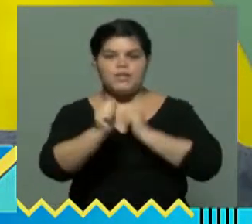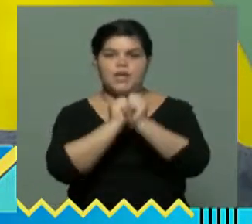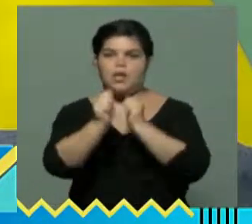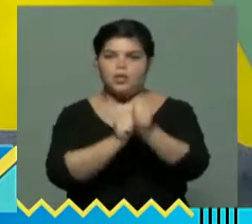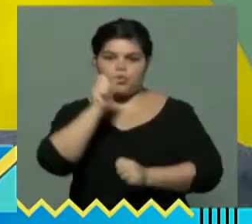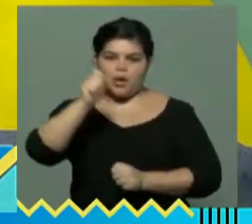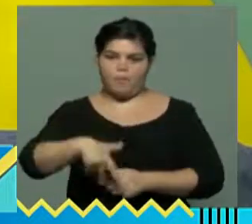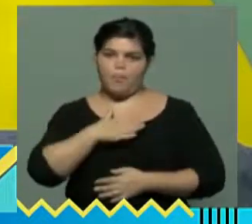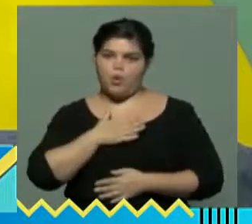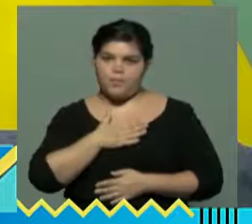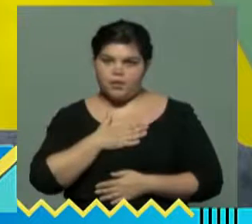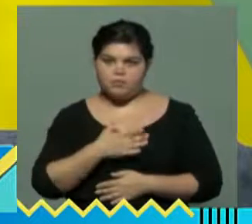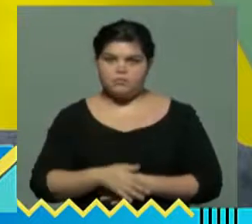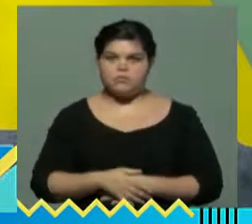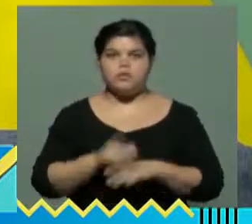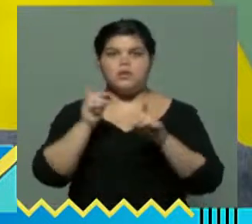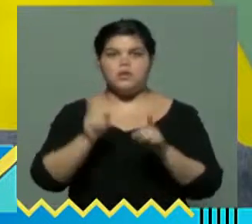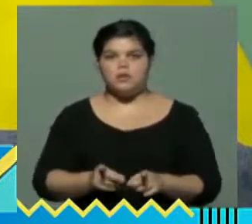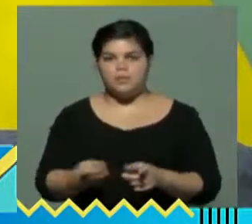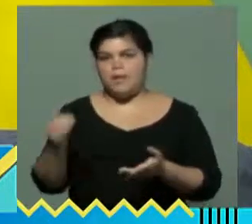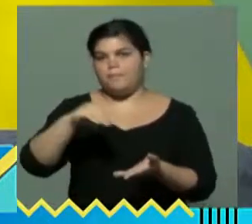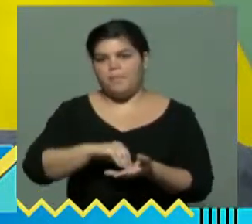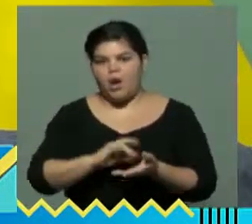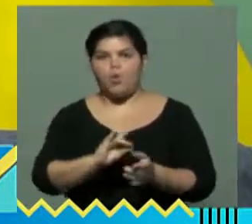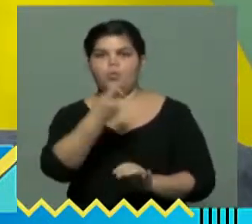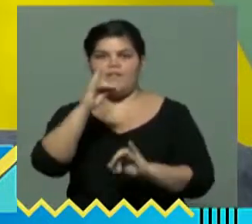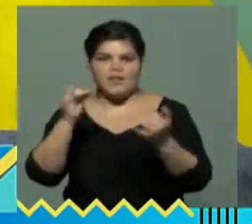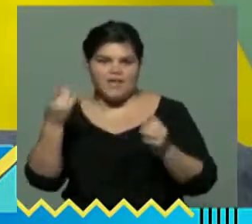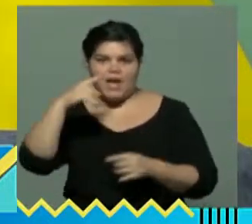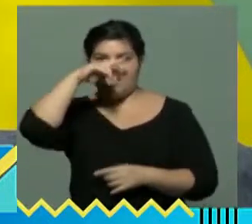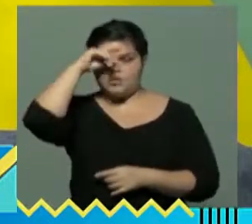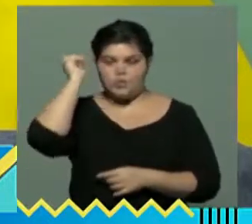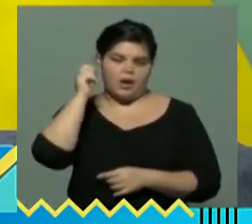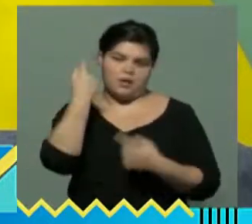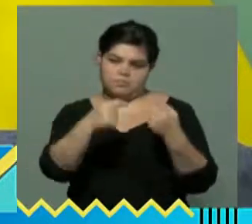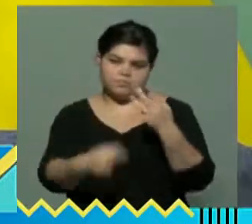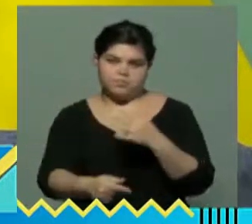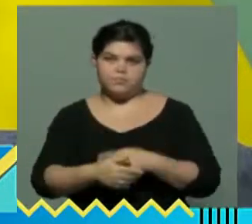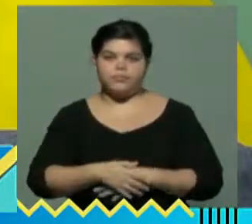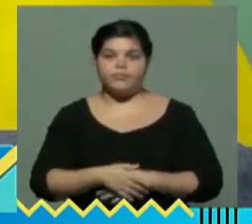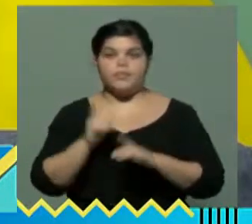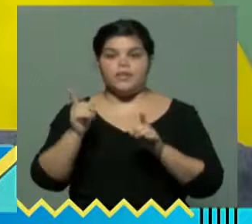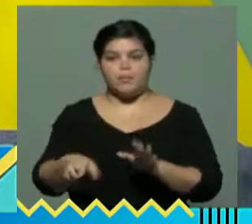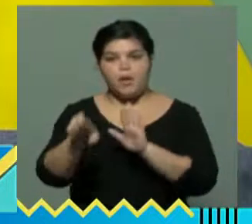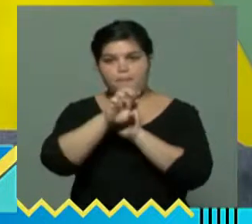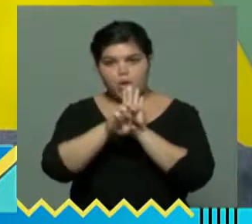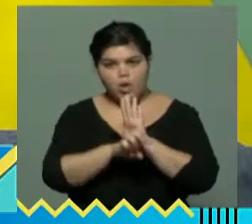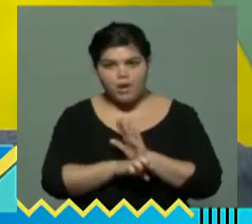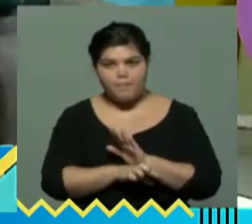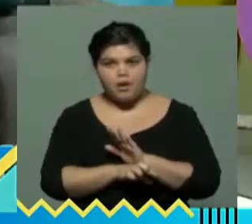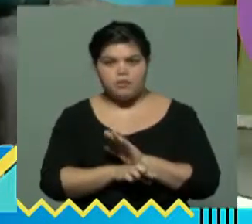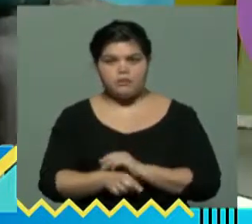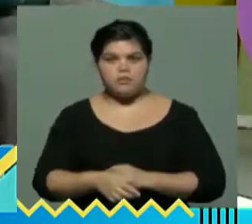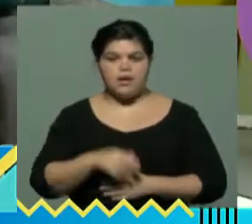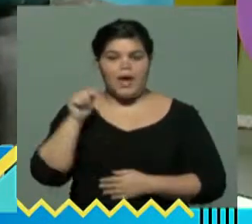De ese modo, bueno, además de crear universidades nacionales y demás. Después también se creó un programa que